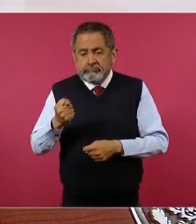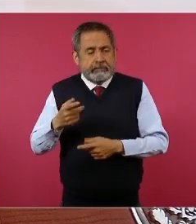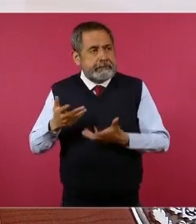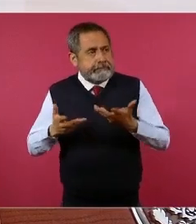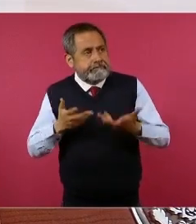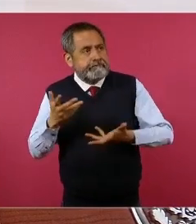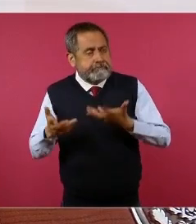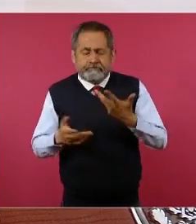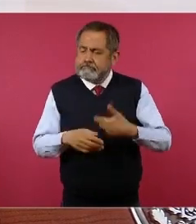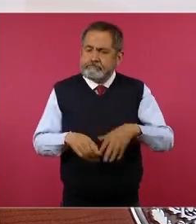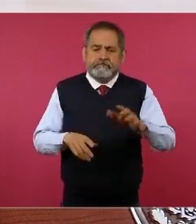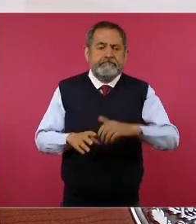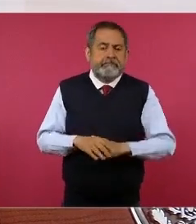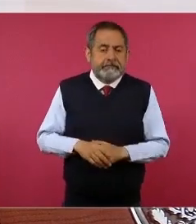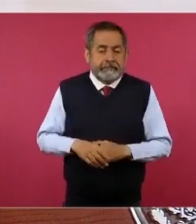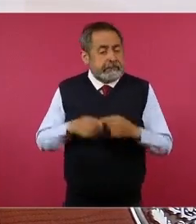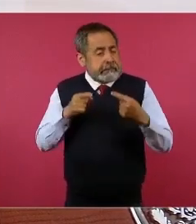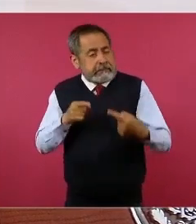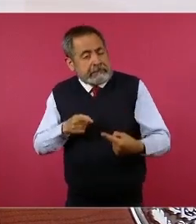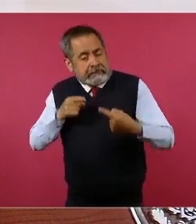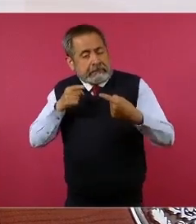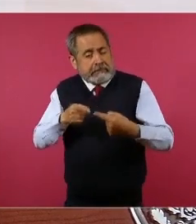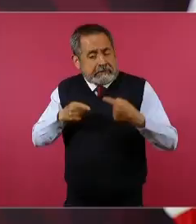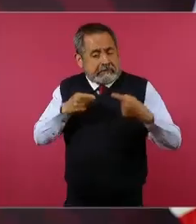Y fue una lucha